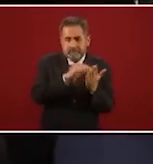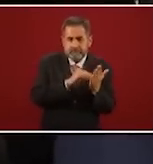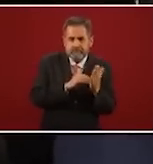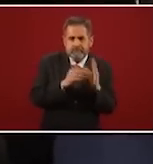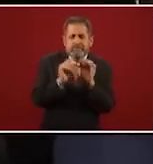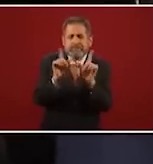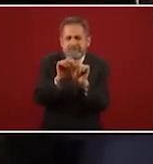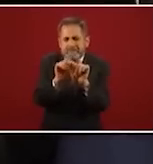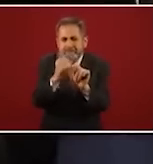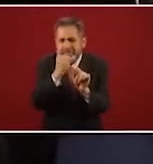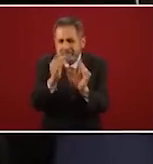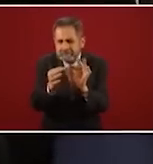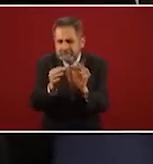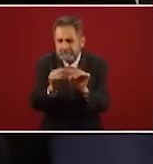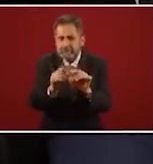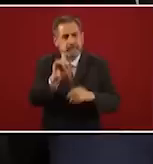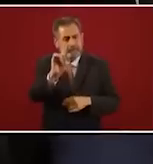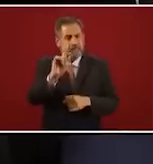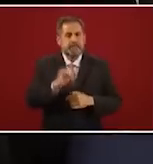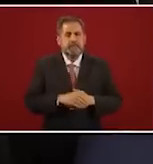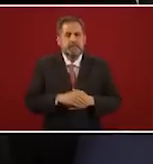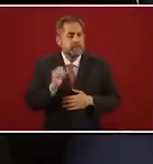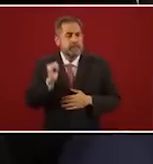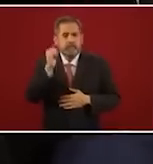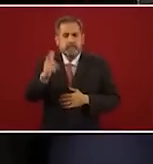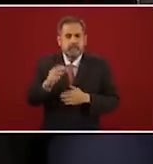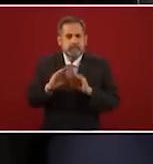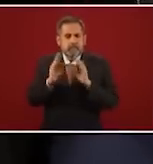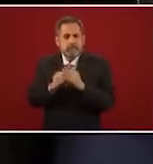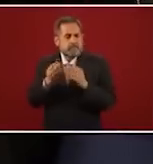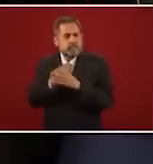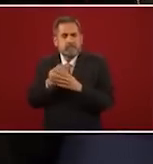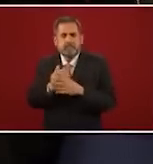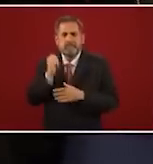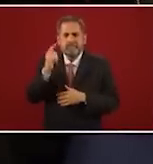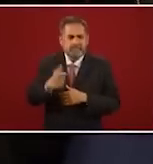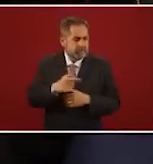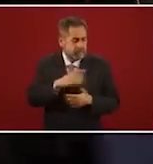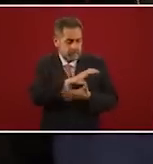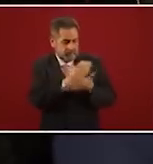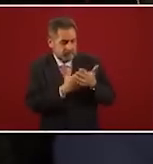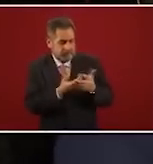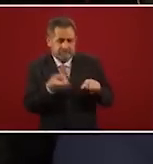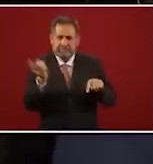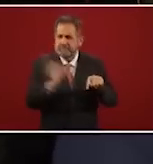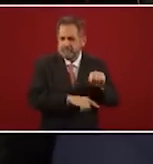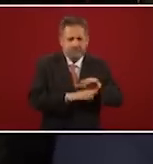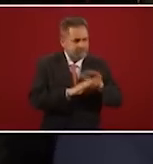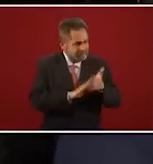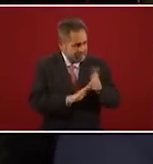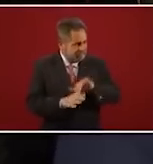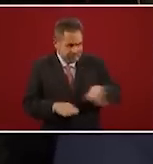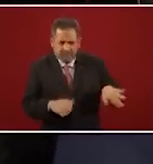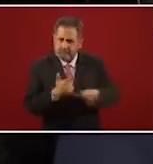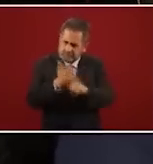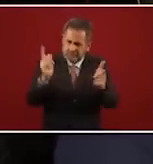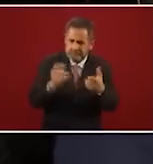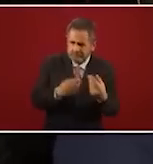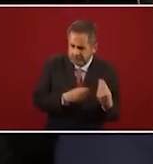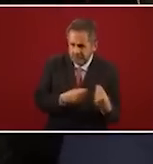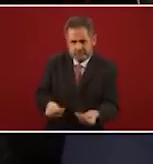déjeme terminar nada más esta parte. Sí. ¿Hay alguna manera en la que se pueda rescindir un contrato de ese tipo para que eso no sea